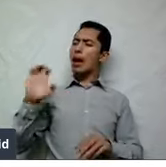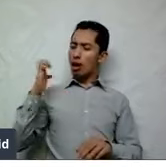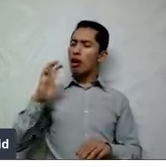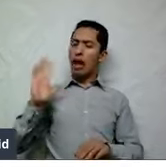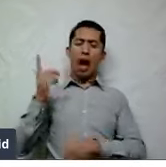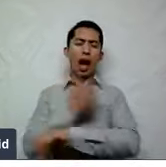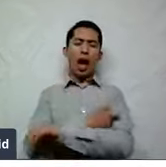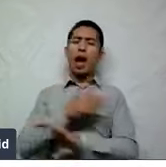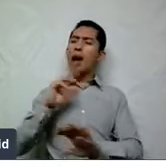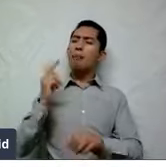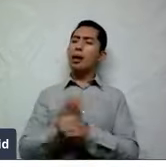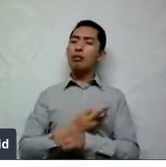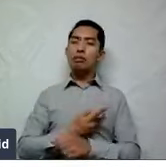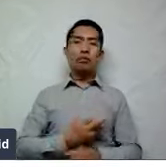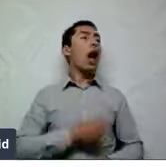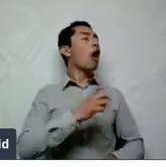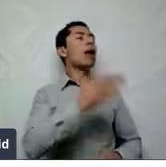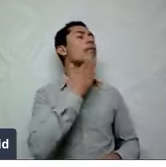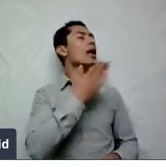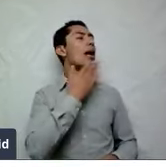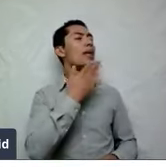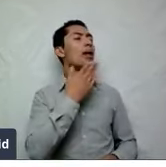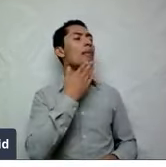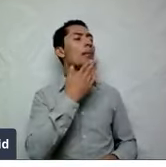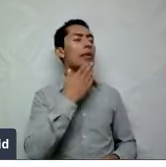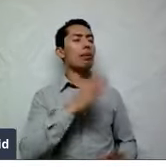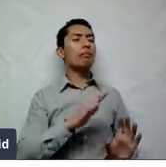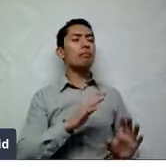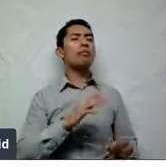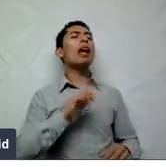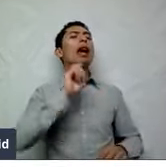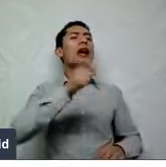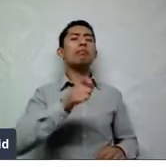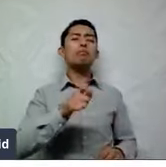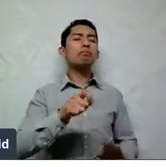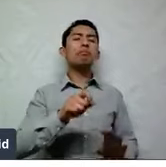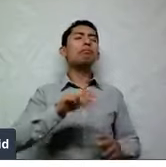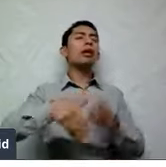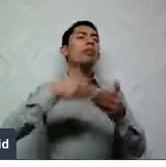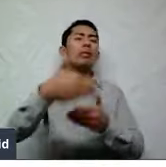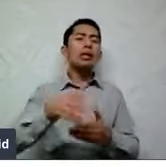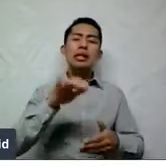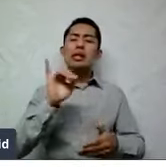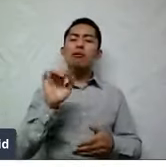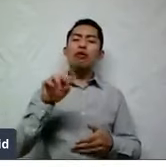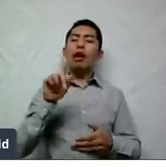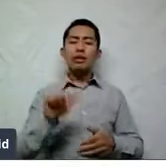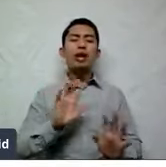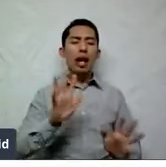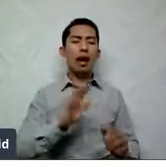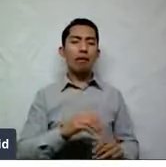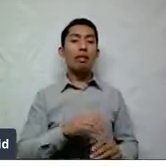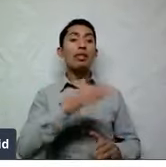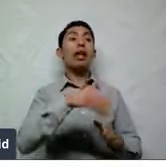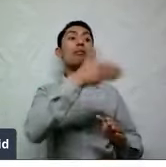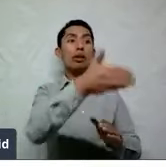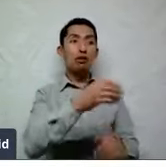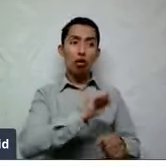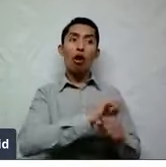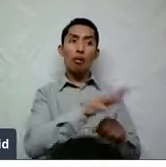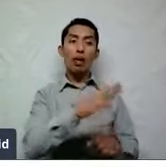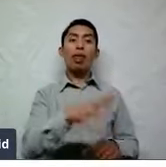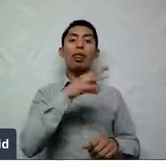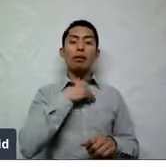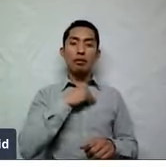va a descansar y va a decir, ah, perfecto, lo menos que vas a tener es influenza. Vas a tener COVID, entonces ahí es